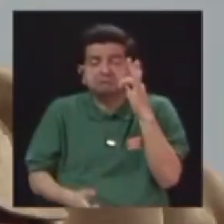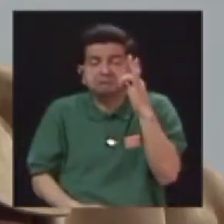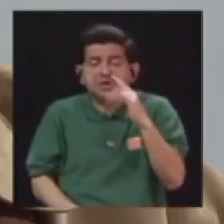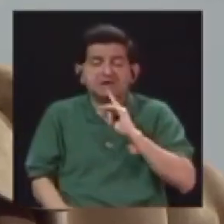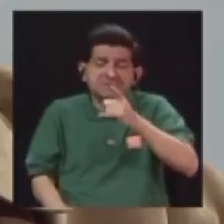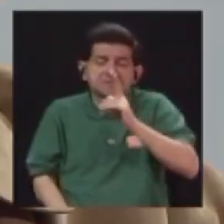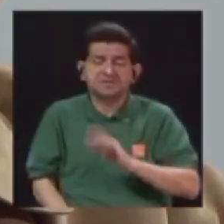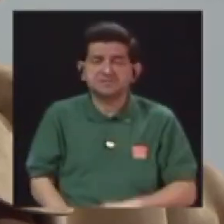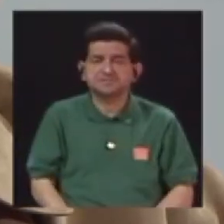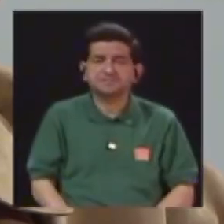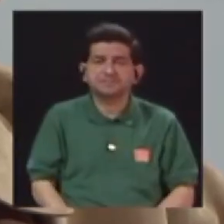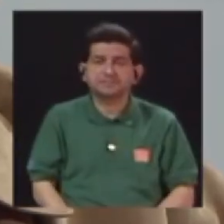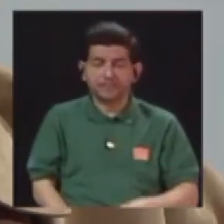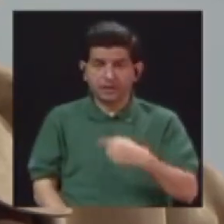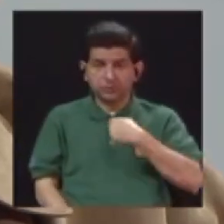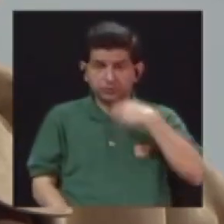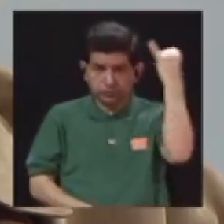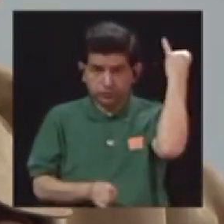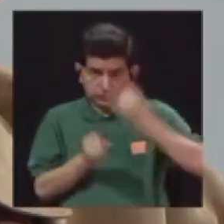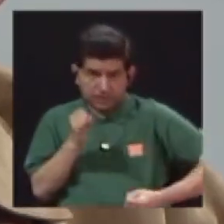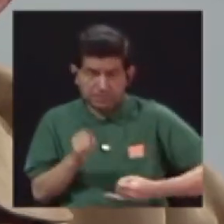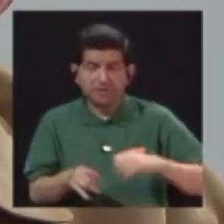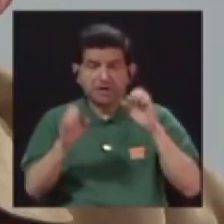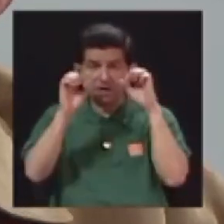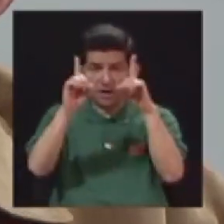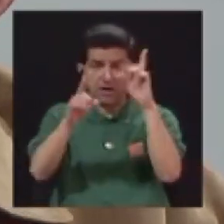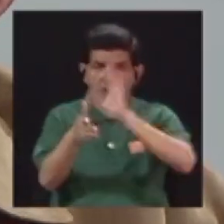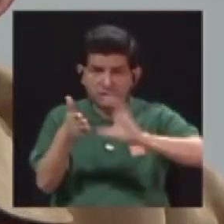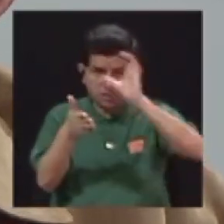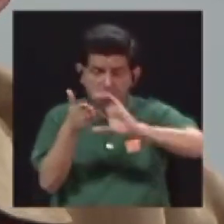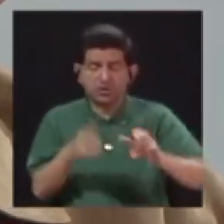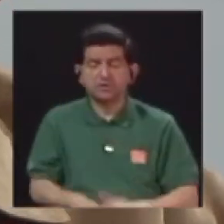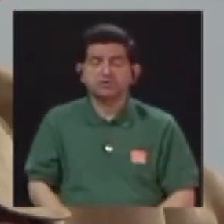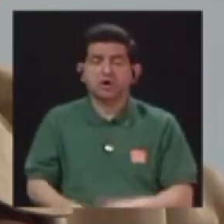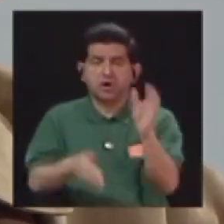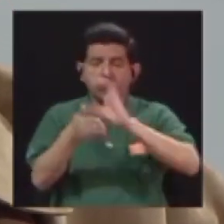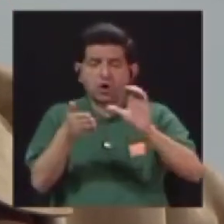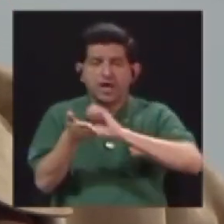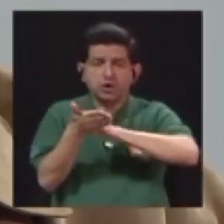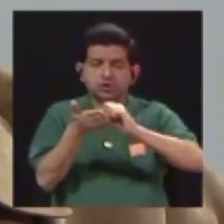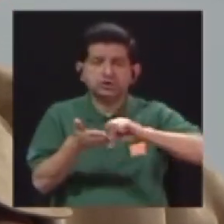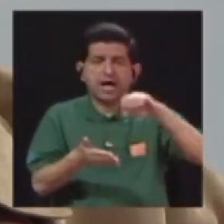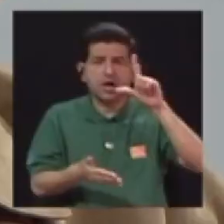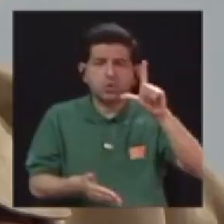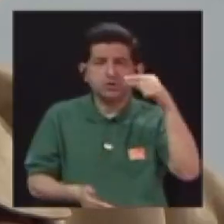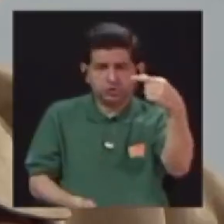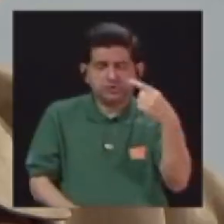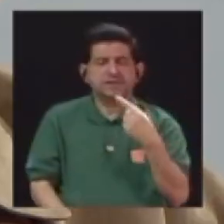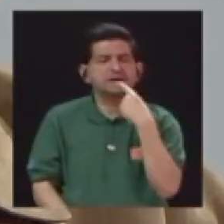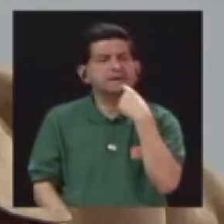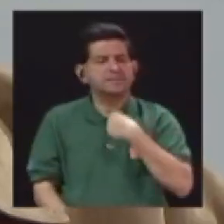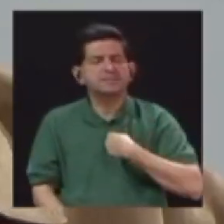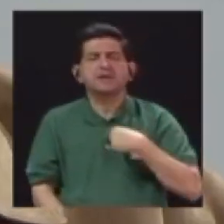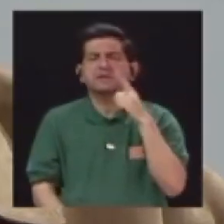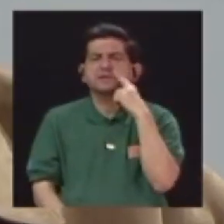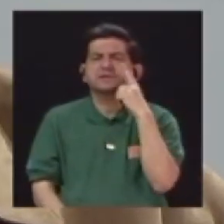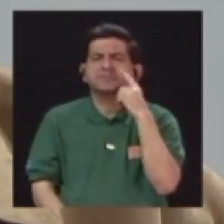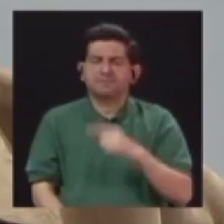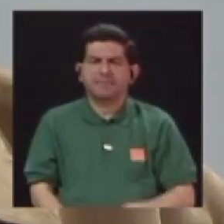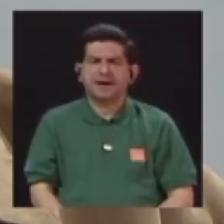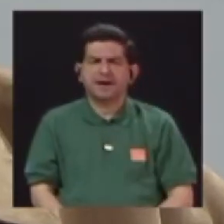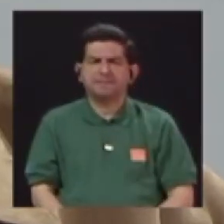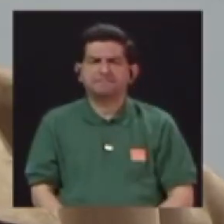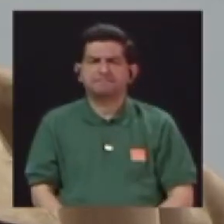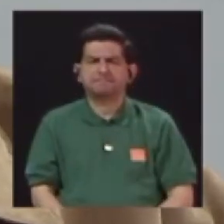¿verdad? Entonces cuando yo terminé mi educación secundaria en el San Luis Gonzaga, papá me propuso que me fuera